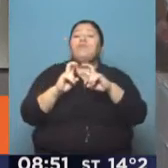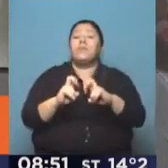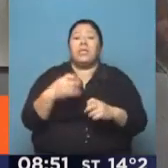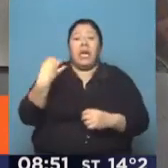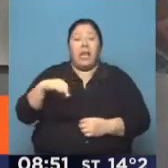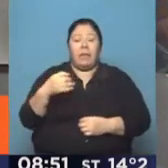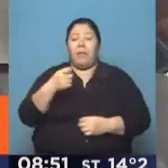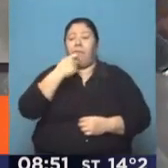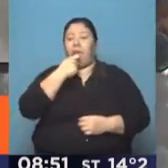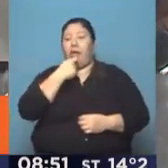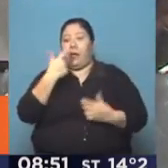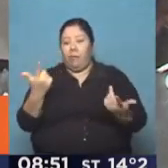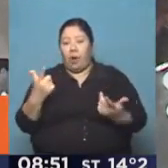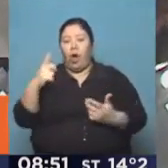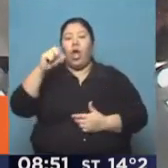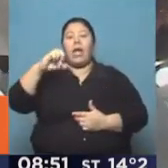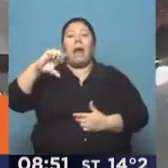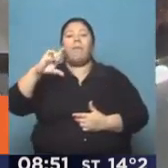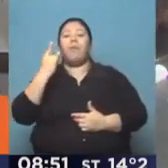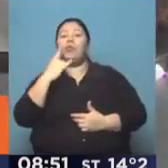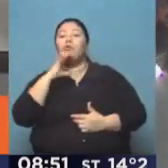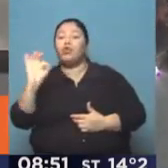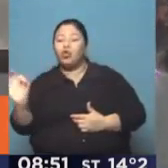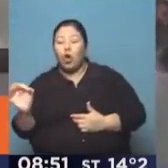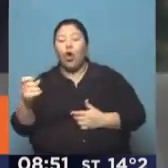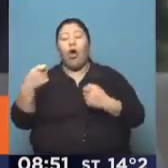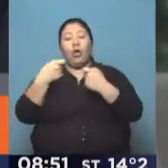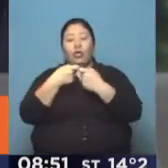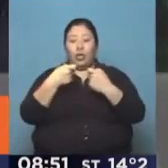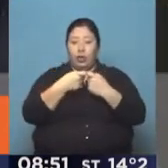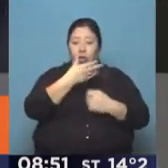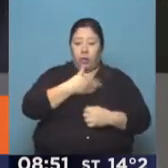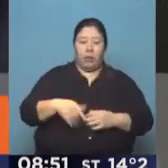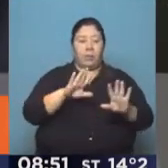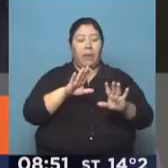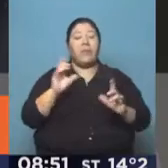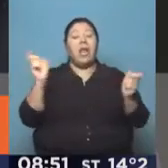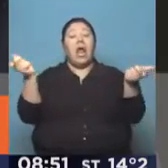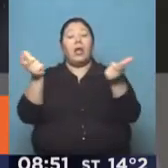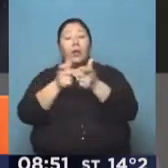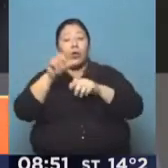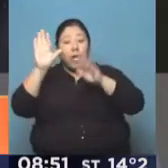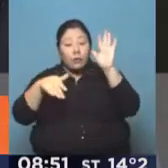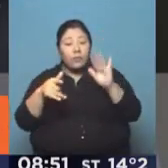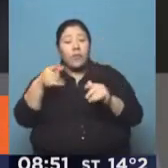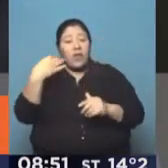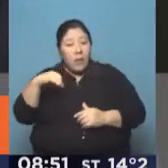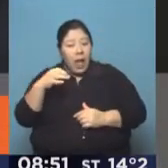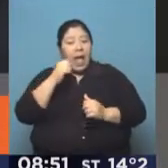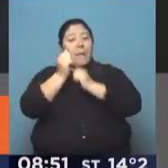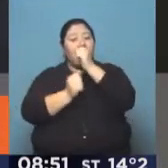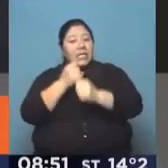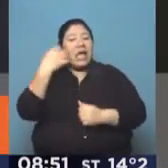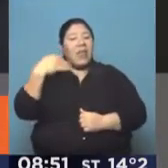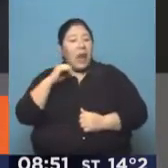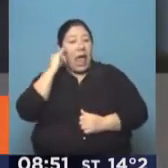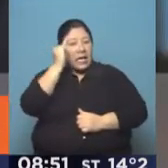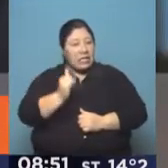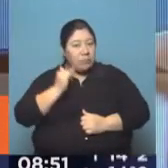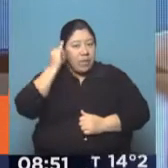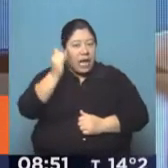nicolás caputo en las audiencias y las empresas van a tener que explicar qué es lo que hicieron con estos subsidios que recibieron